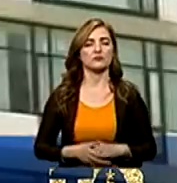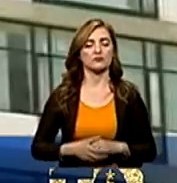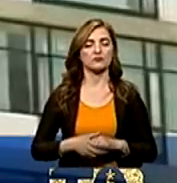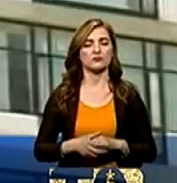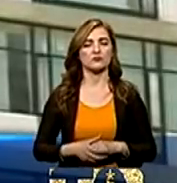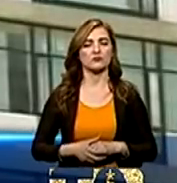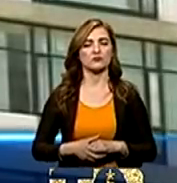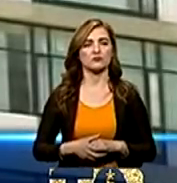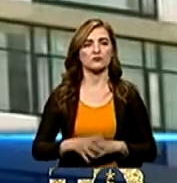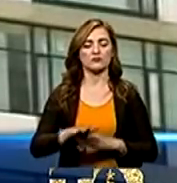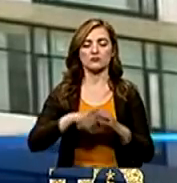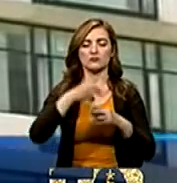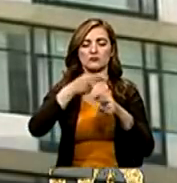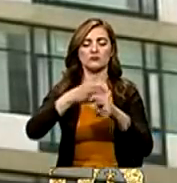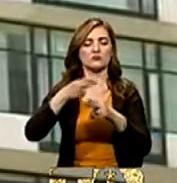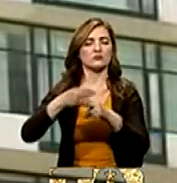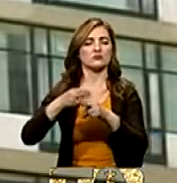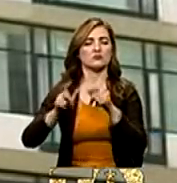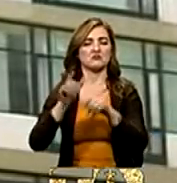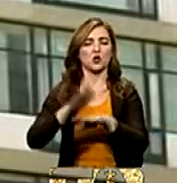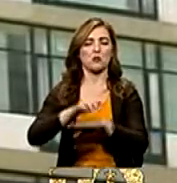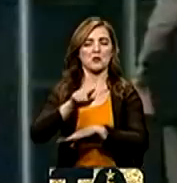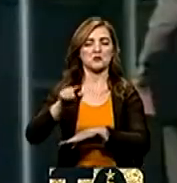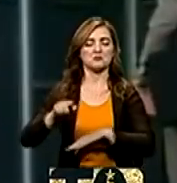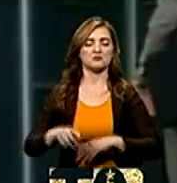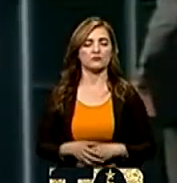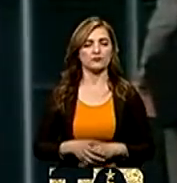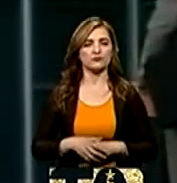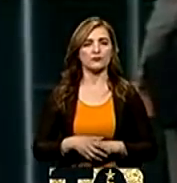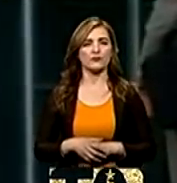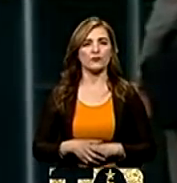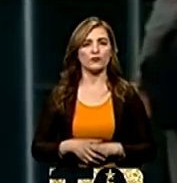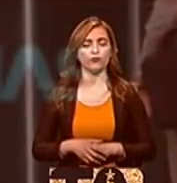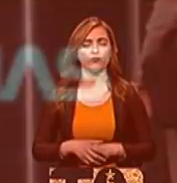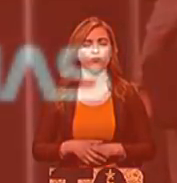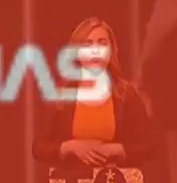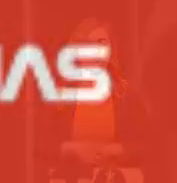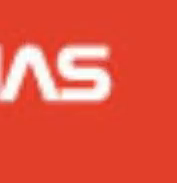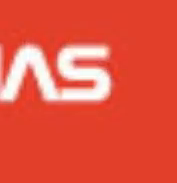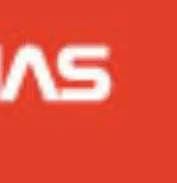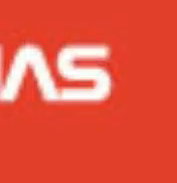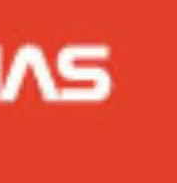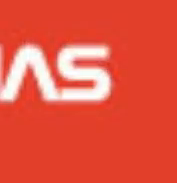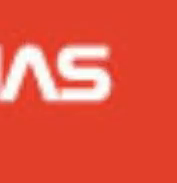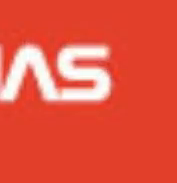donde se incluirán los nombres de los responsables. Dayana Monroy, 24 horas.